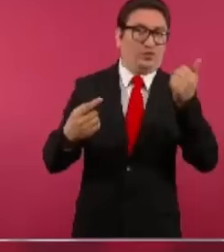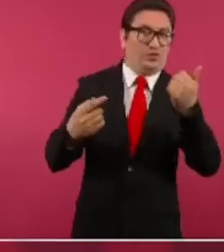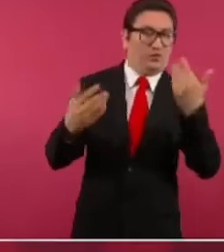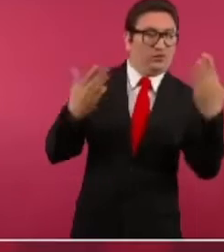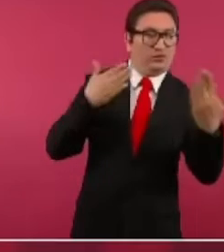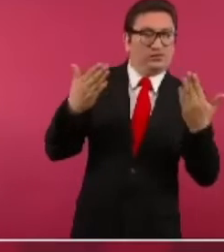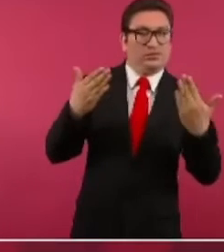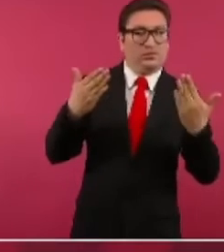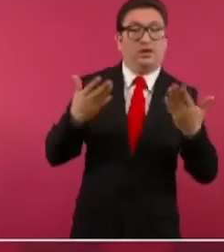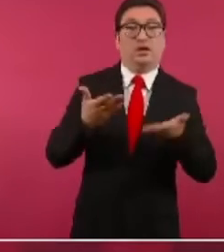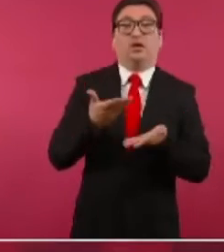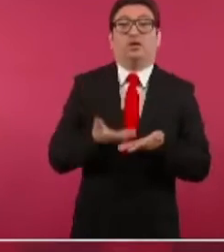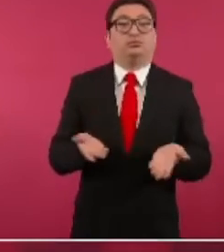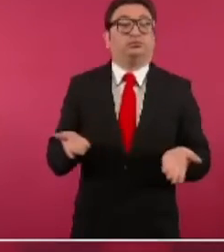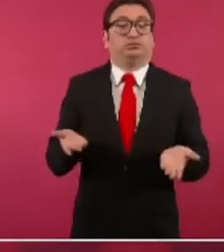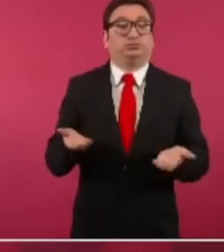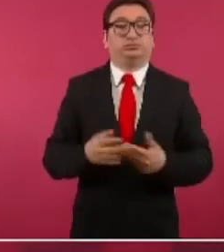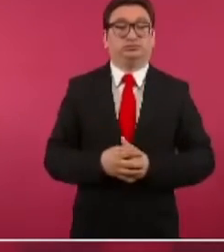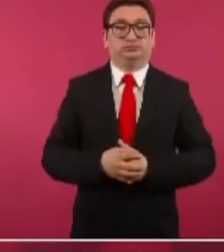Aquí